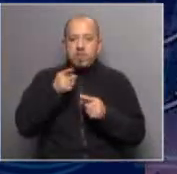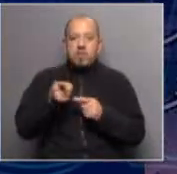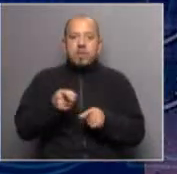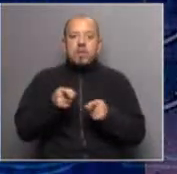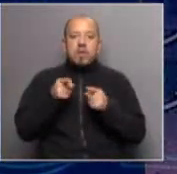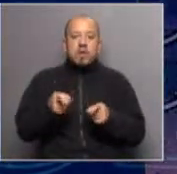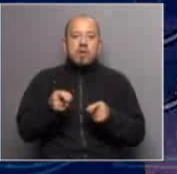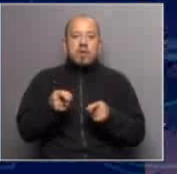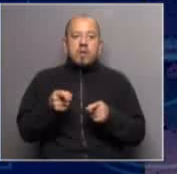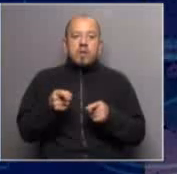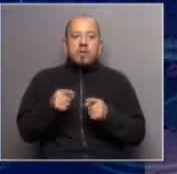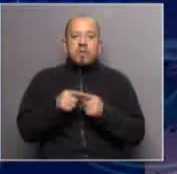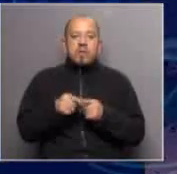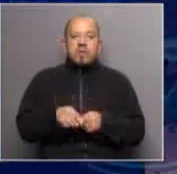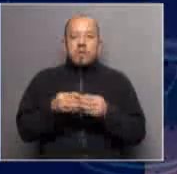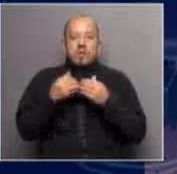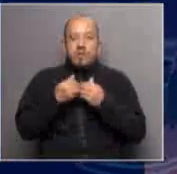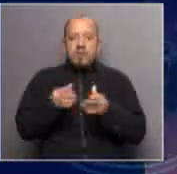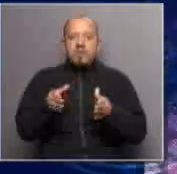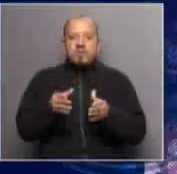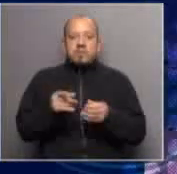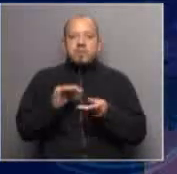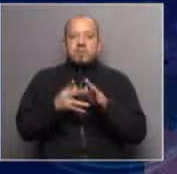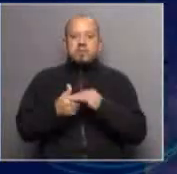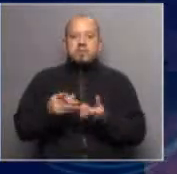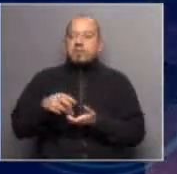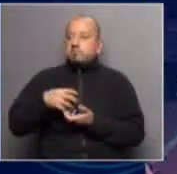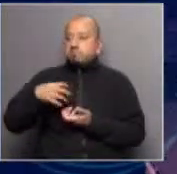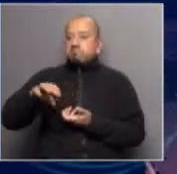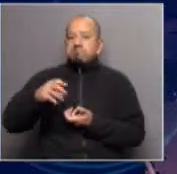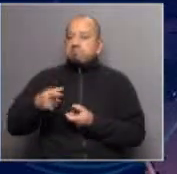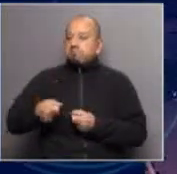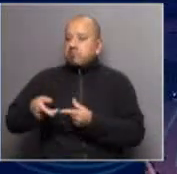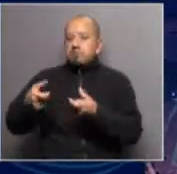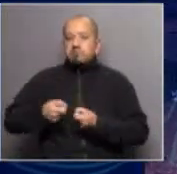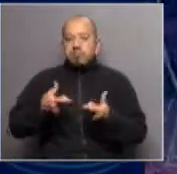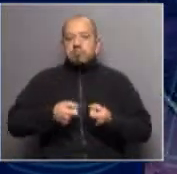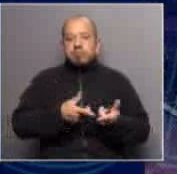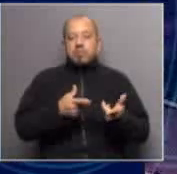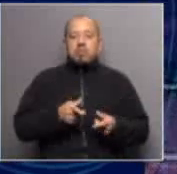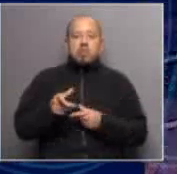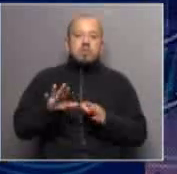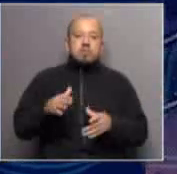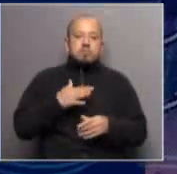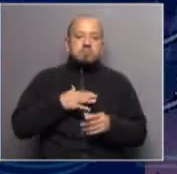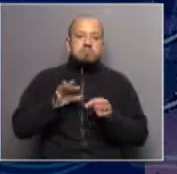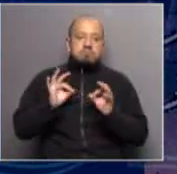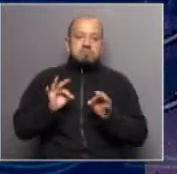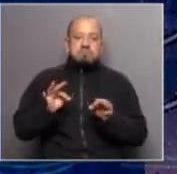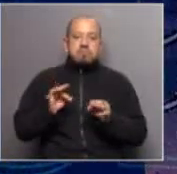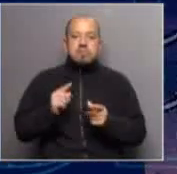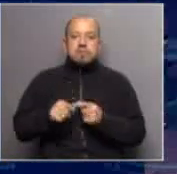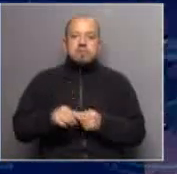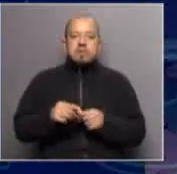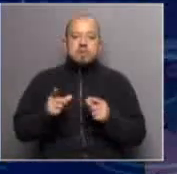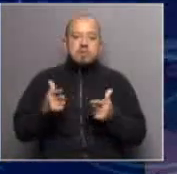ahí empezamos en modo de reparto y después cuando la cosa se empezó a tranquilizar, a afianzar, no había tantos